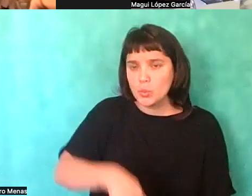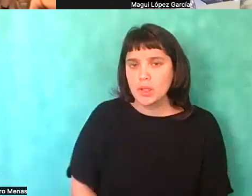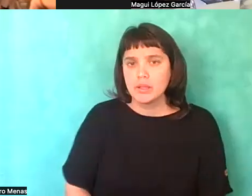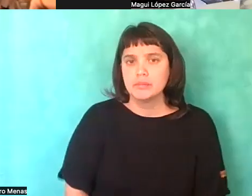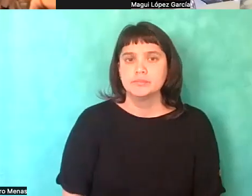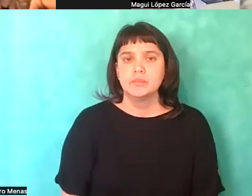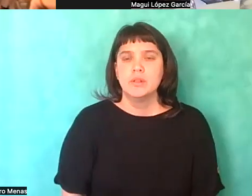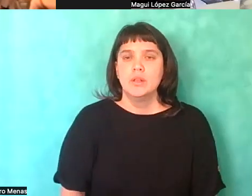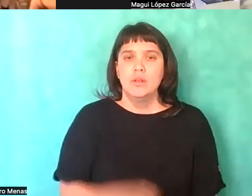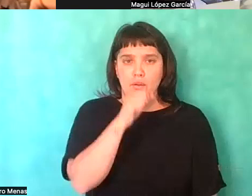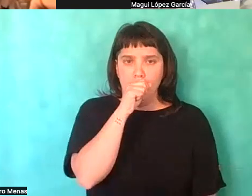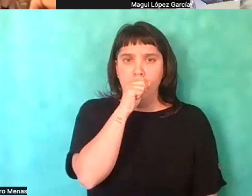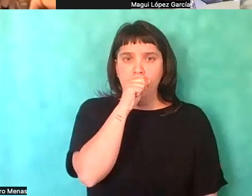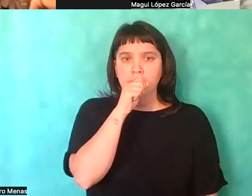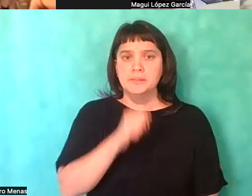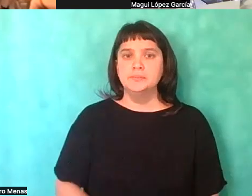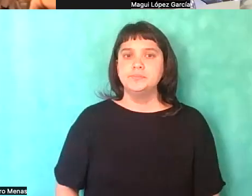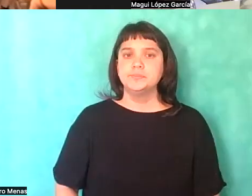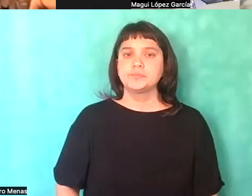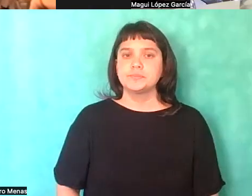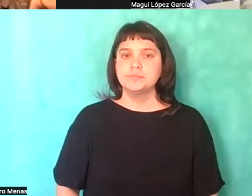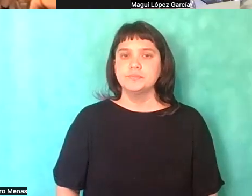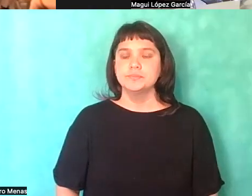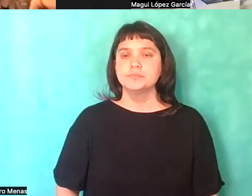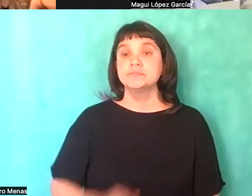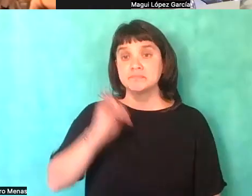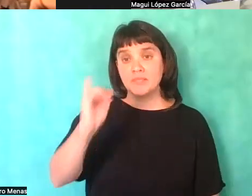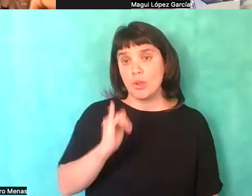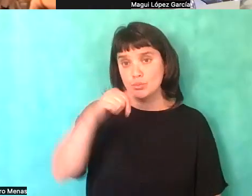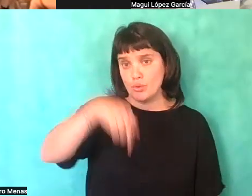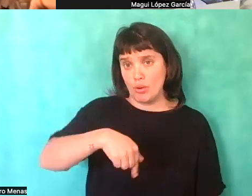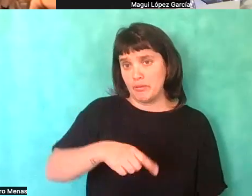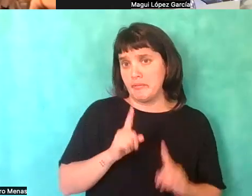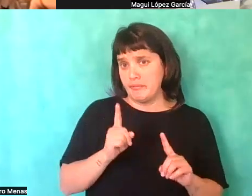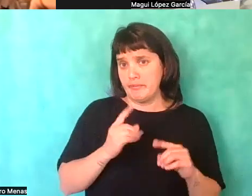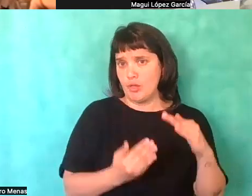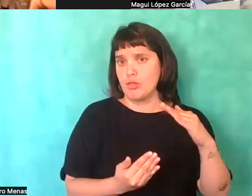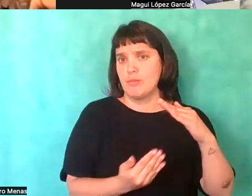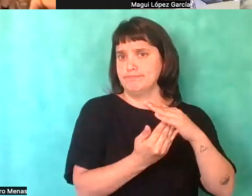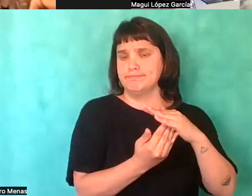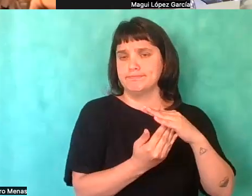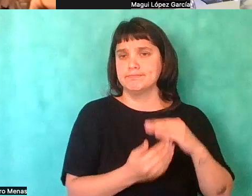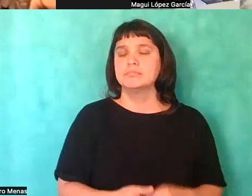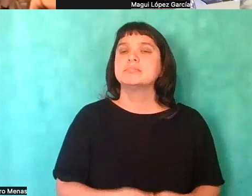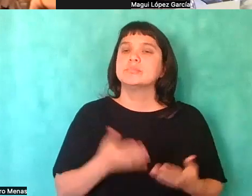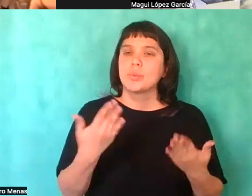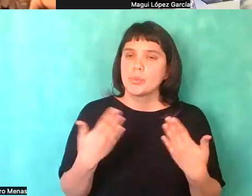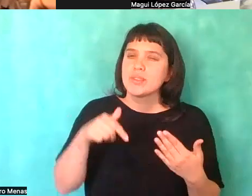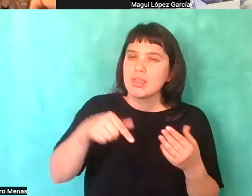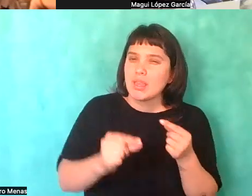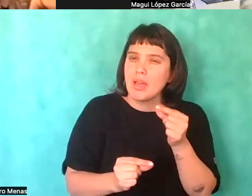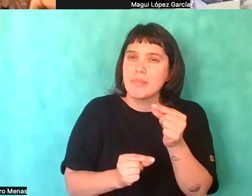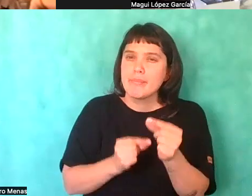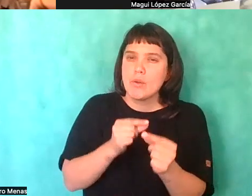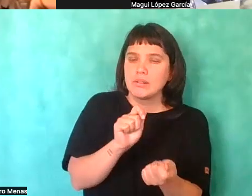un discurso que sigue siendo muy dominante, si bien, digo, poco a poco va, digamos, al